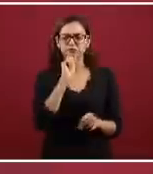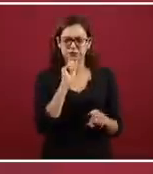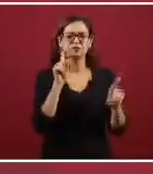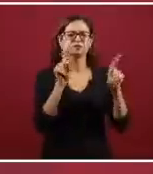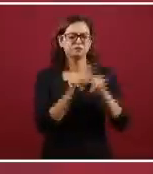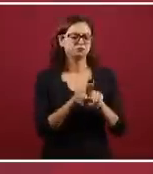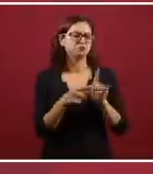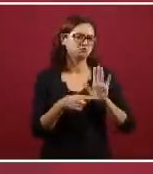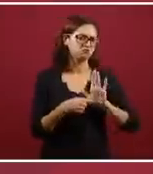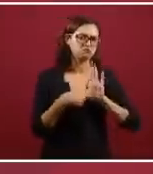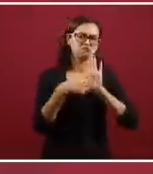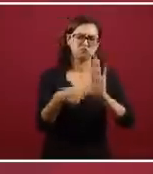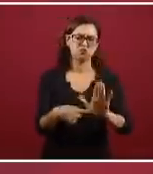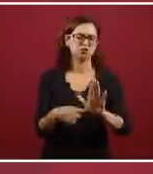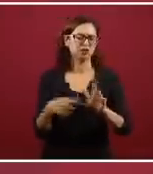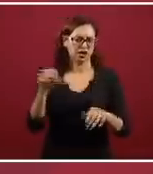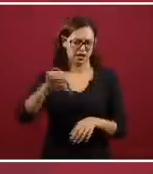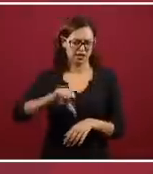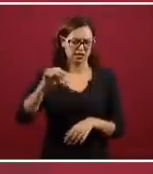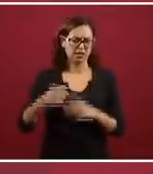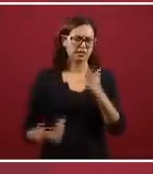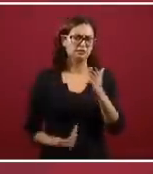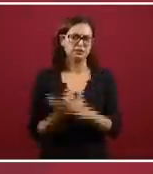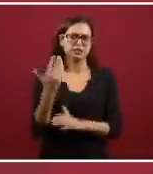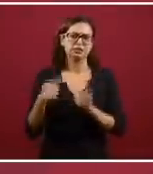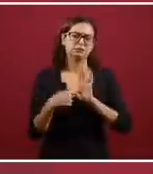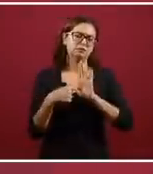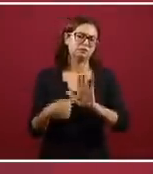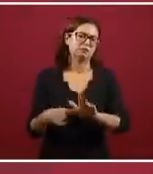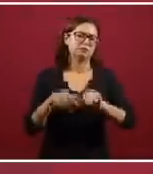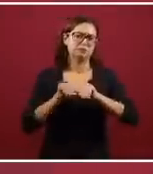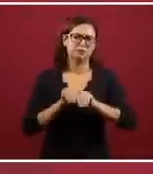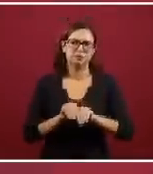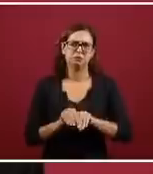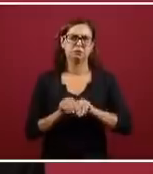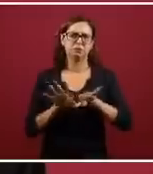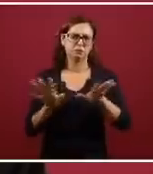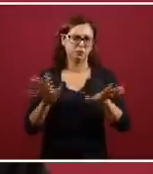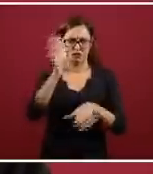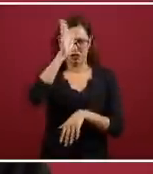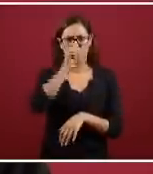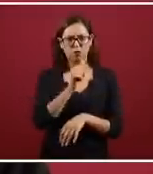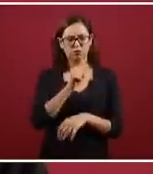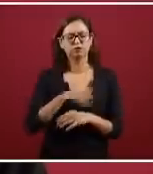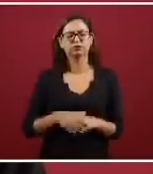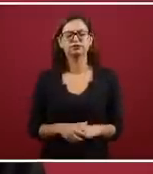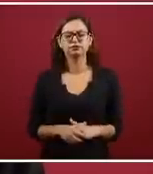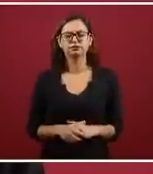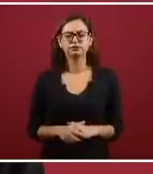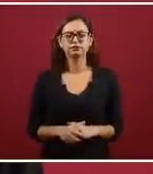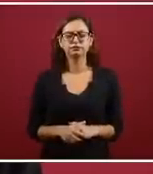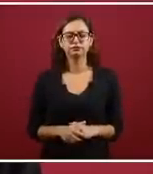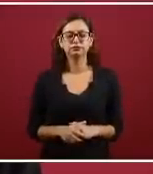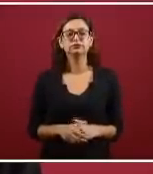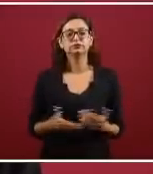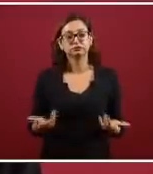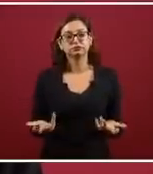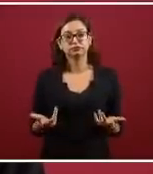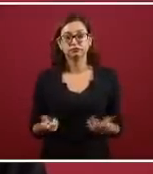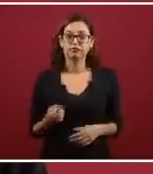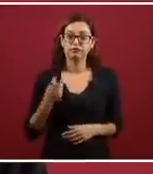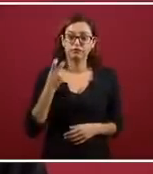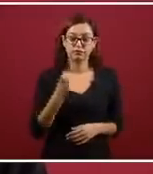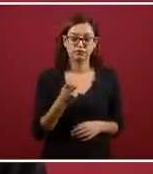presentar aquí las conclusiones una vez llegado al acuerdo. Entonces, estamos cumpliendo con